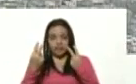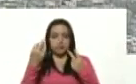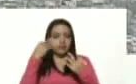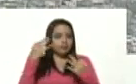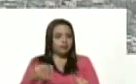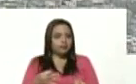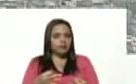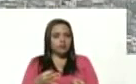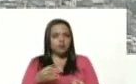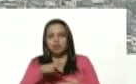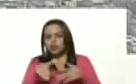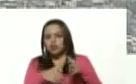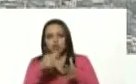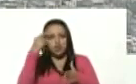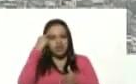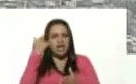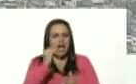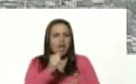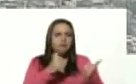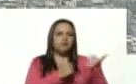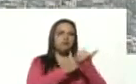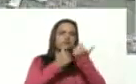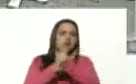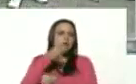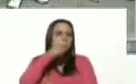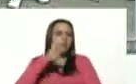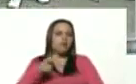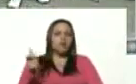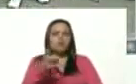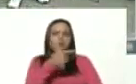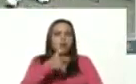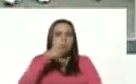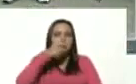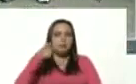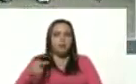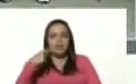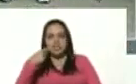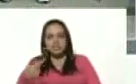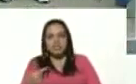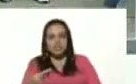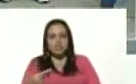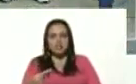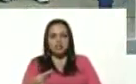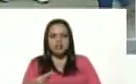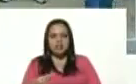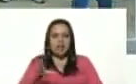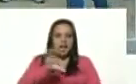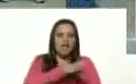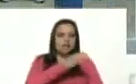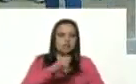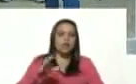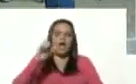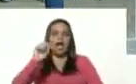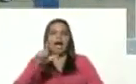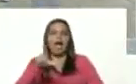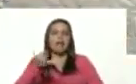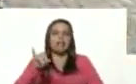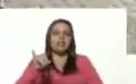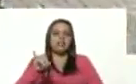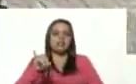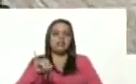creer en el pueblo, hay que buscar el pueblo. Como decía Ali Primera, busca al obrero en la